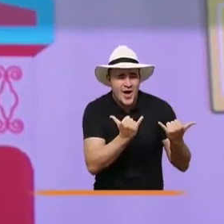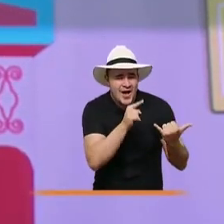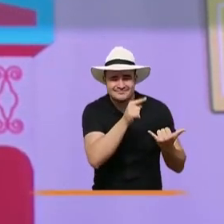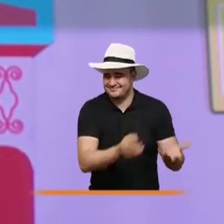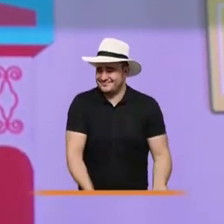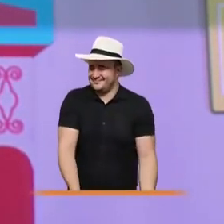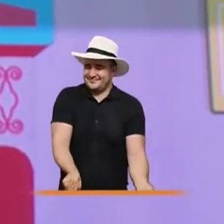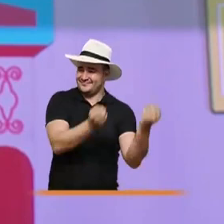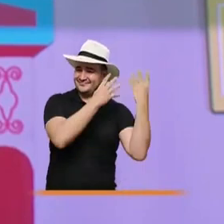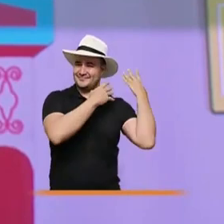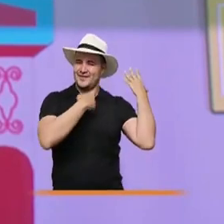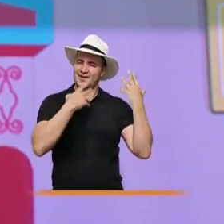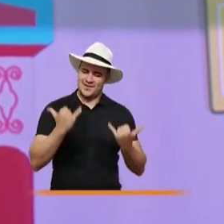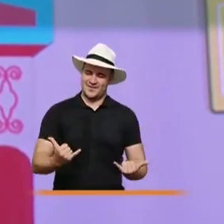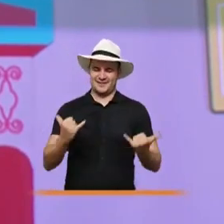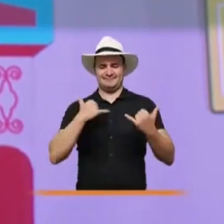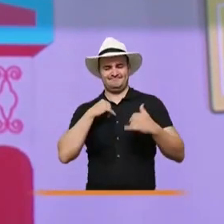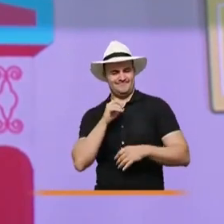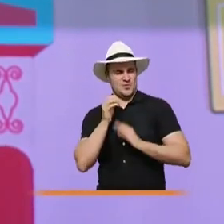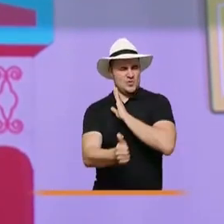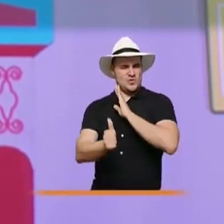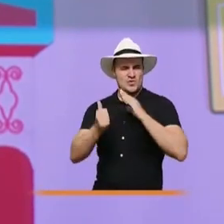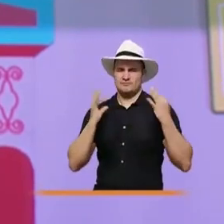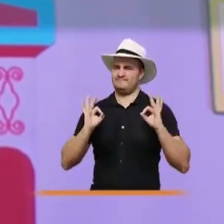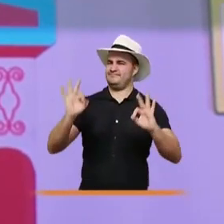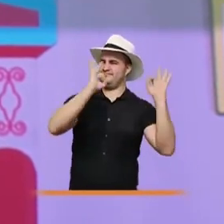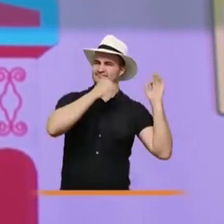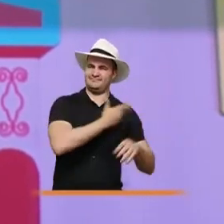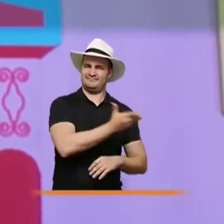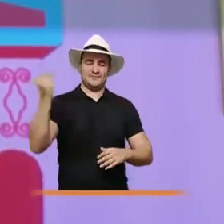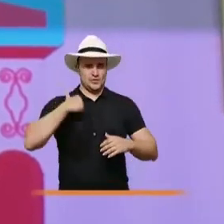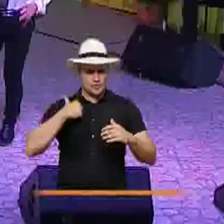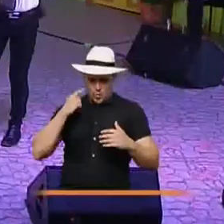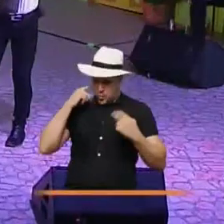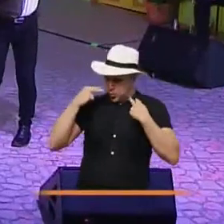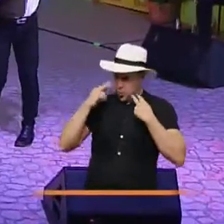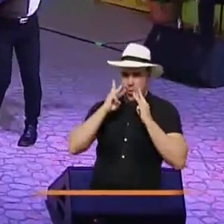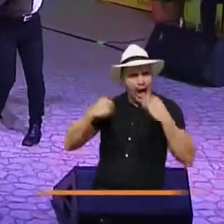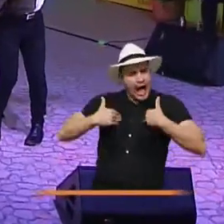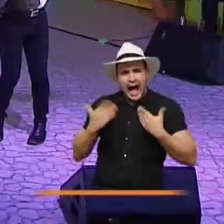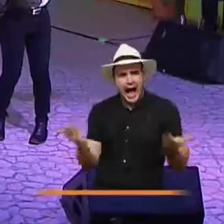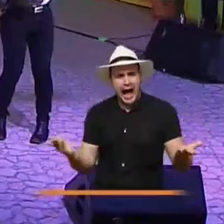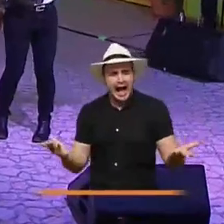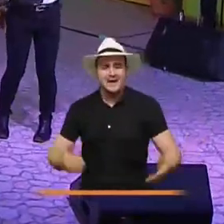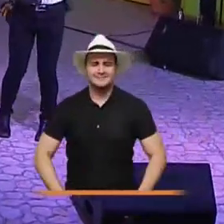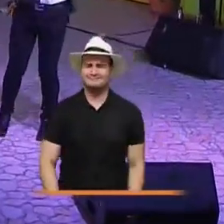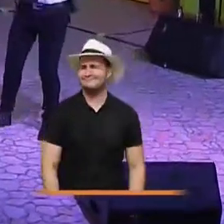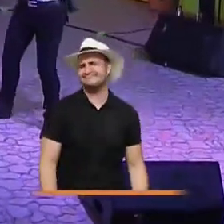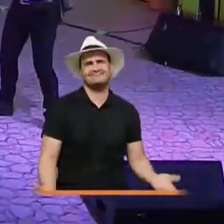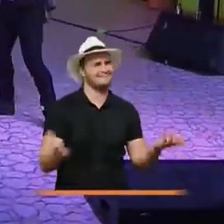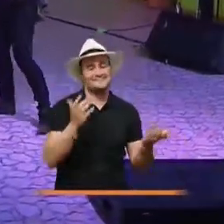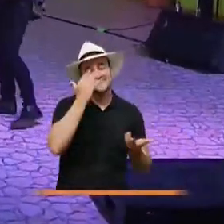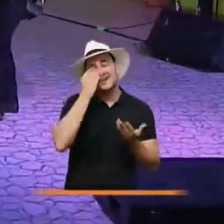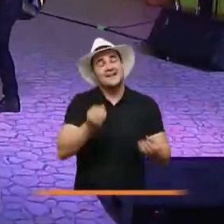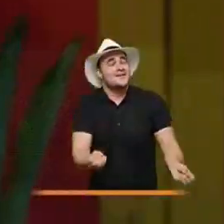y recuerdos bueno en el que yo estoy nada yo